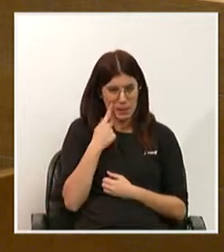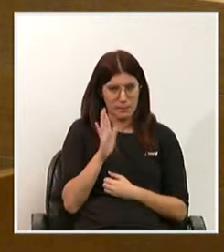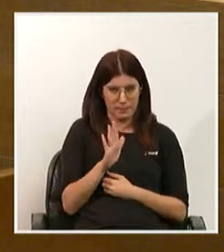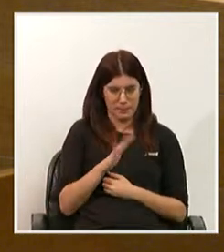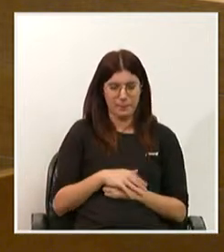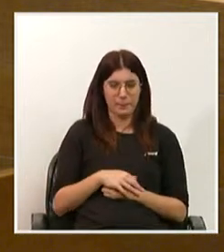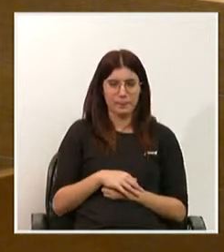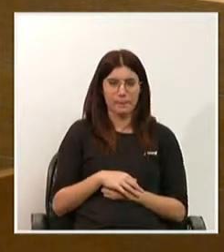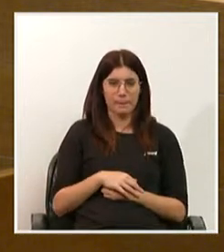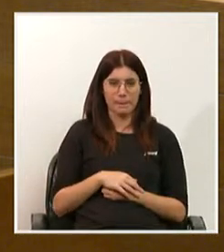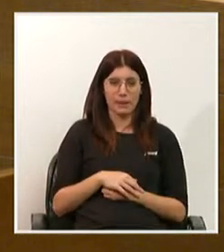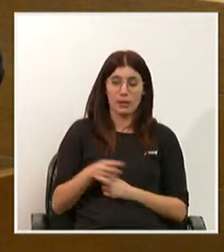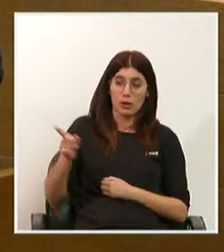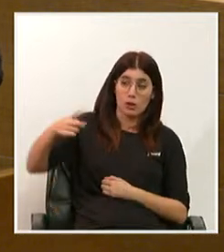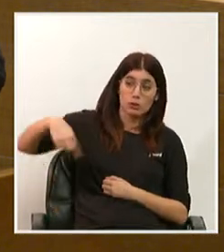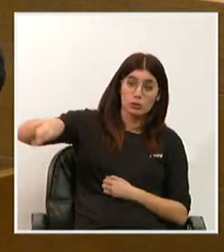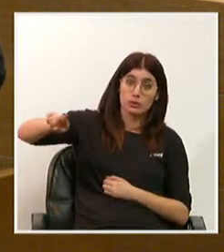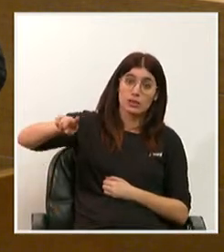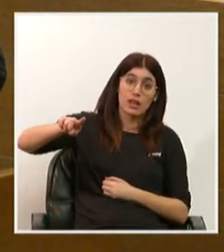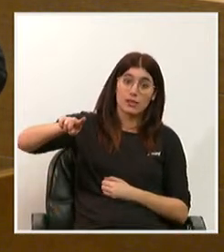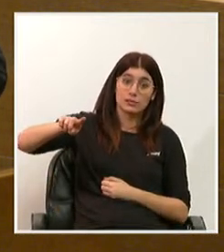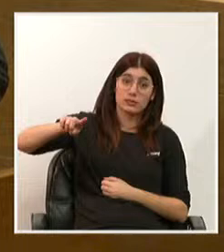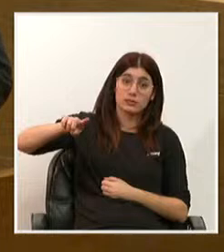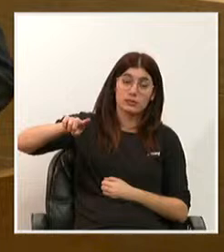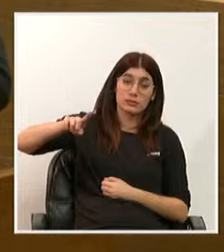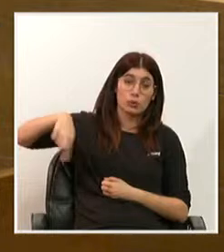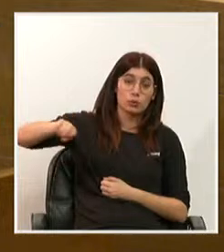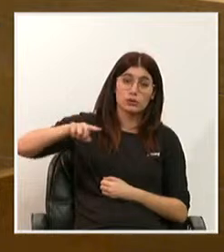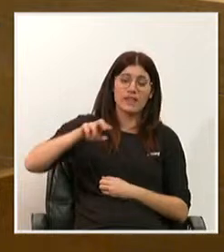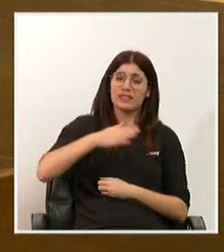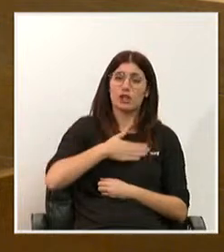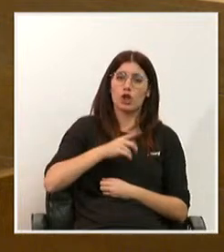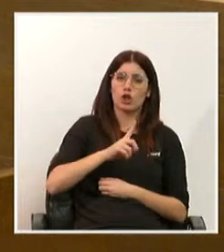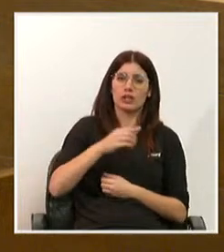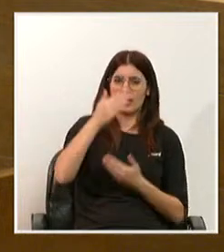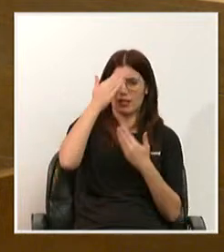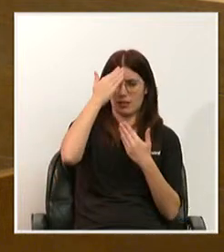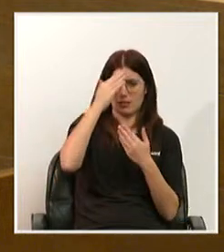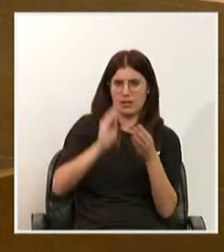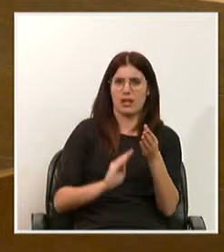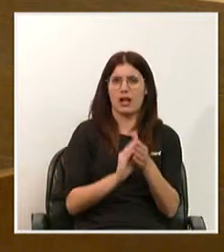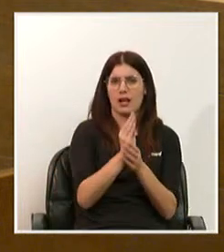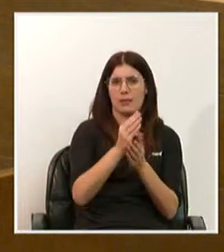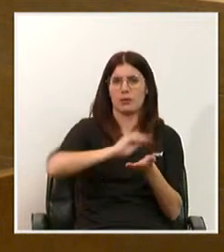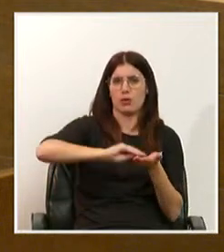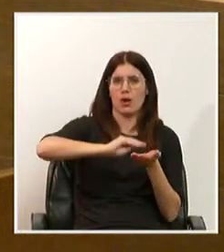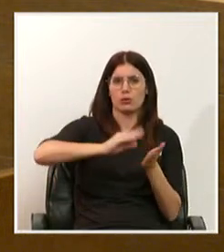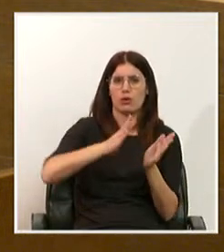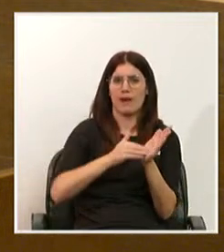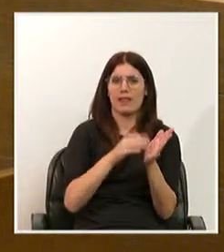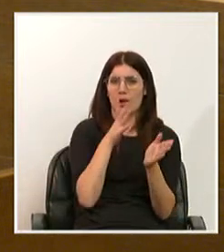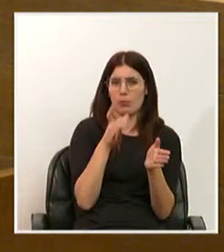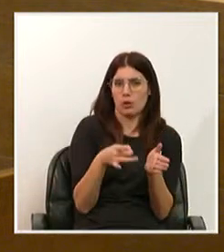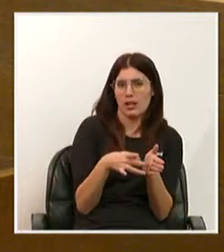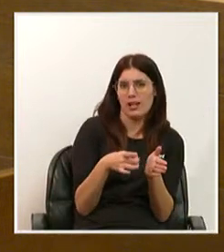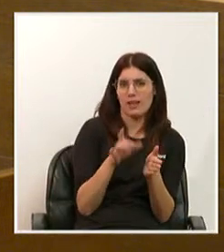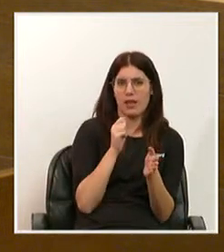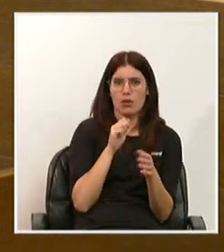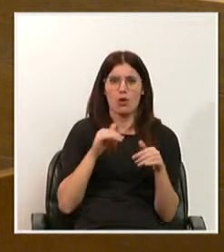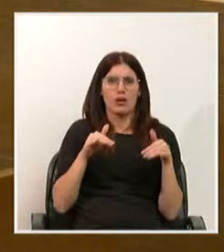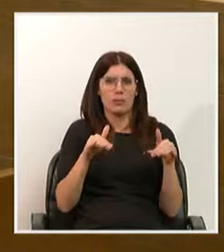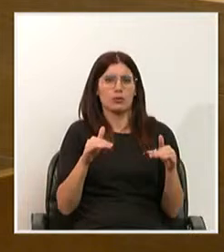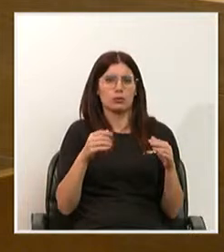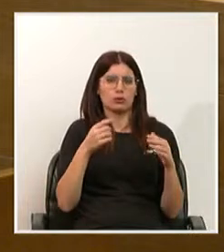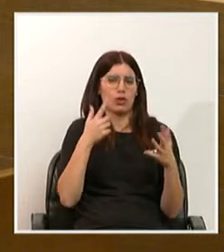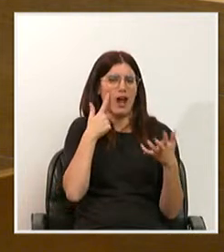miren ustedes no buscan conmemorar el nacimiento de un autor valenciano por la calidad o la repercusión artística de